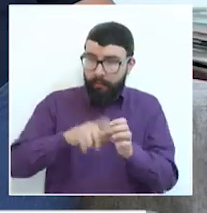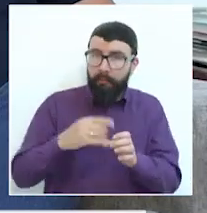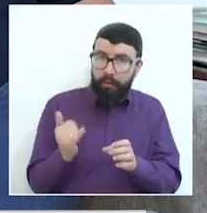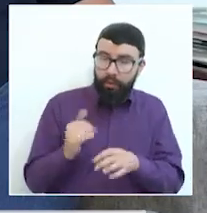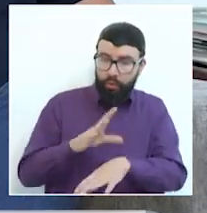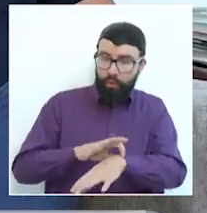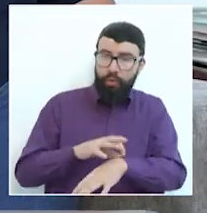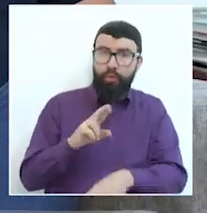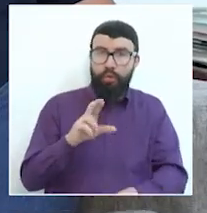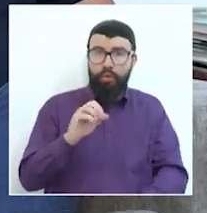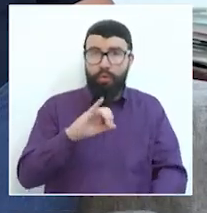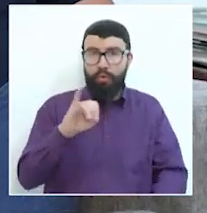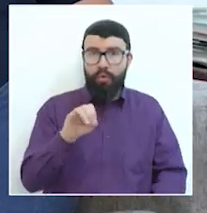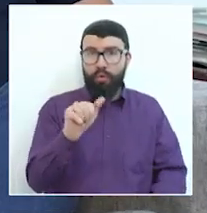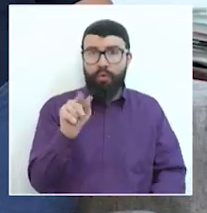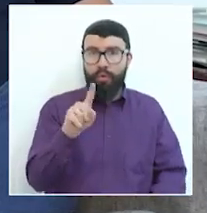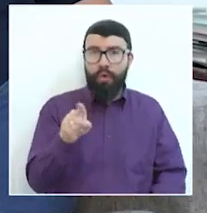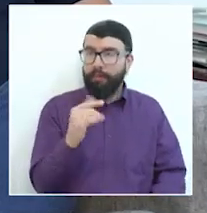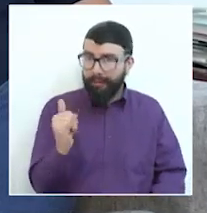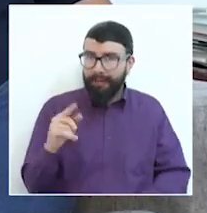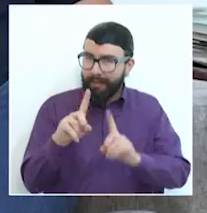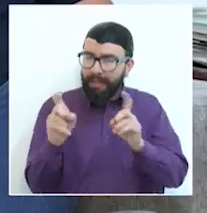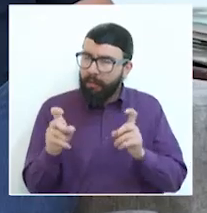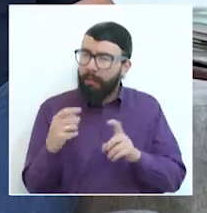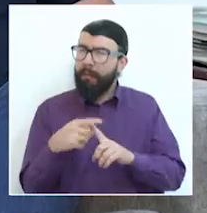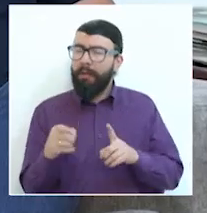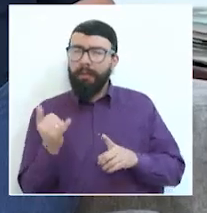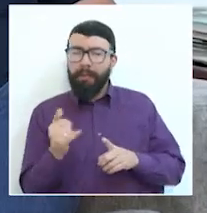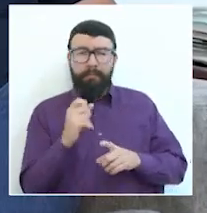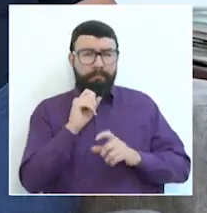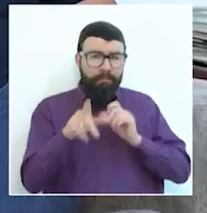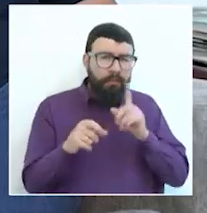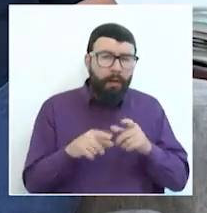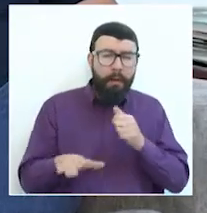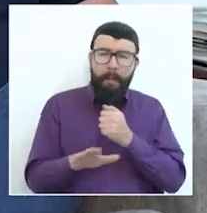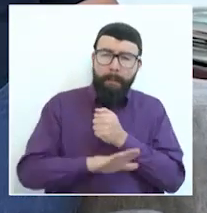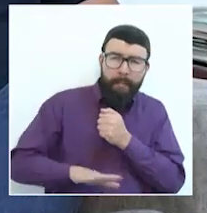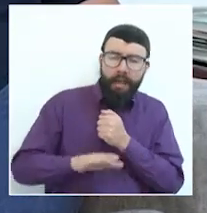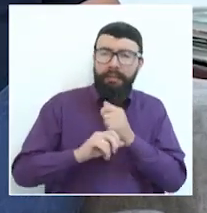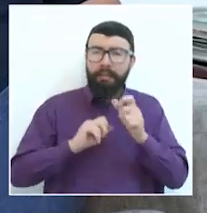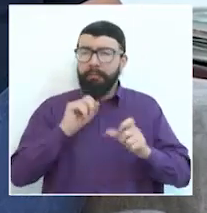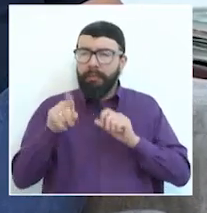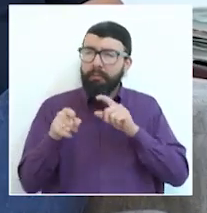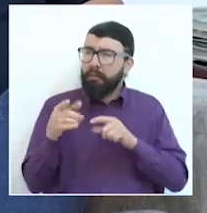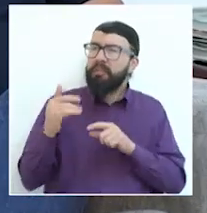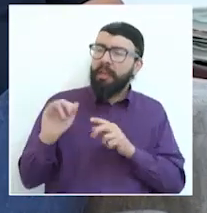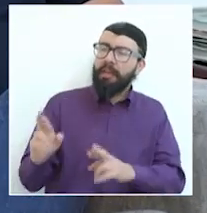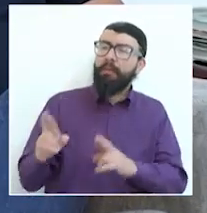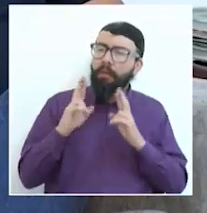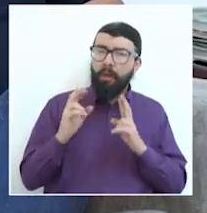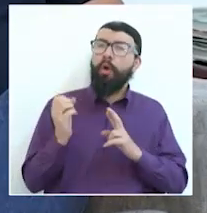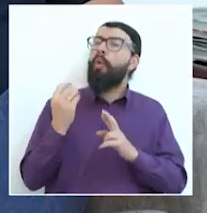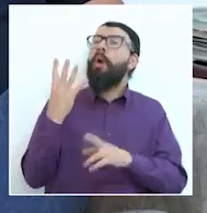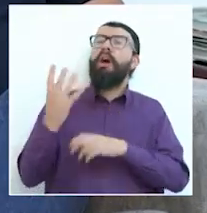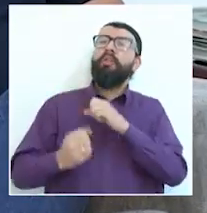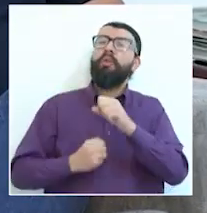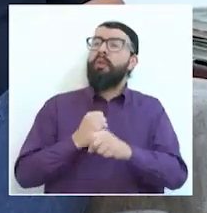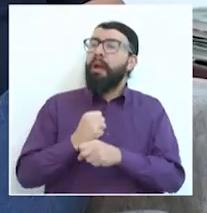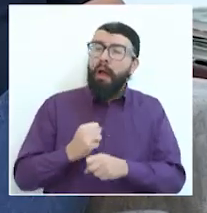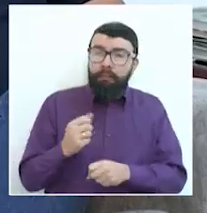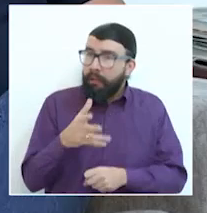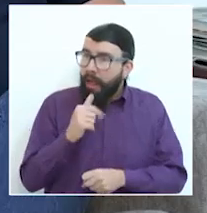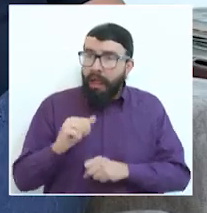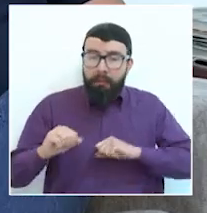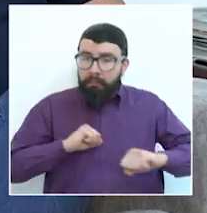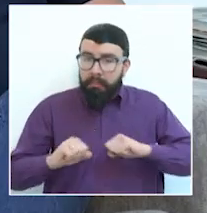para ese tema. Pero hay preguntas más básicas que quizás ya también las respondiste, y es ¿cuánto tiempo llevas sin hacer, digamos,